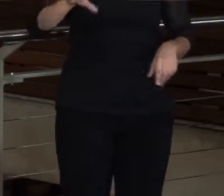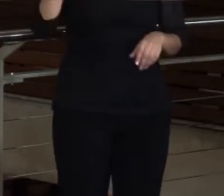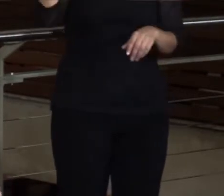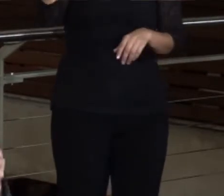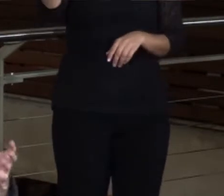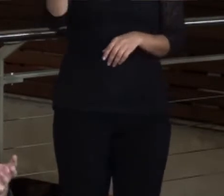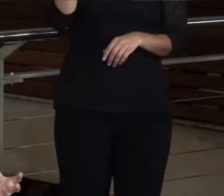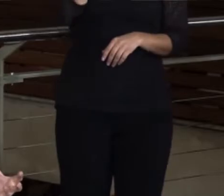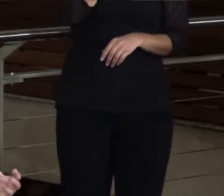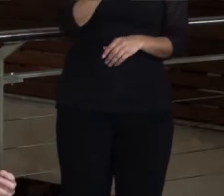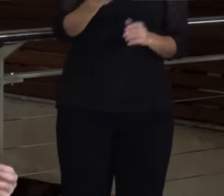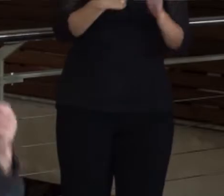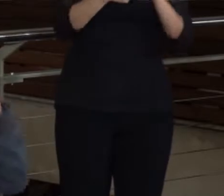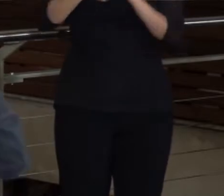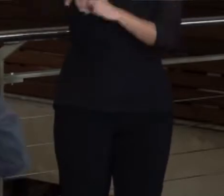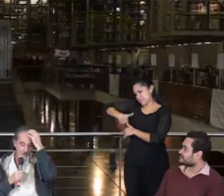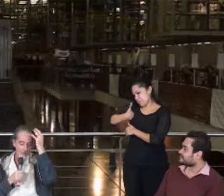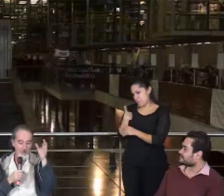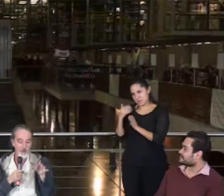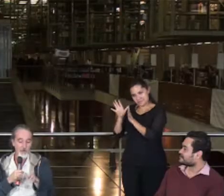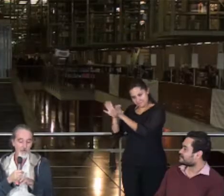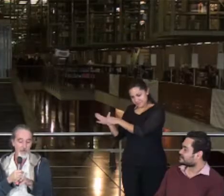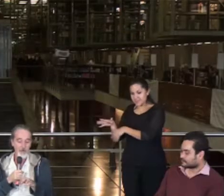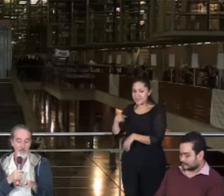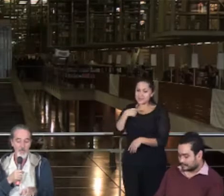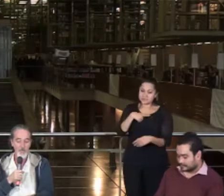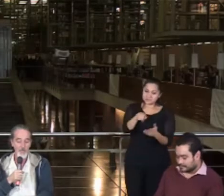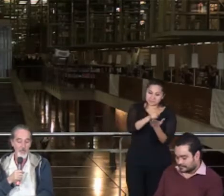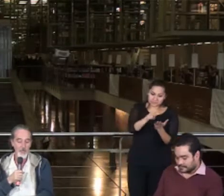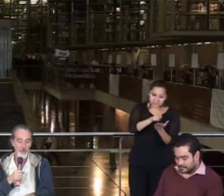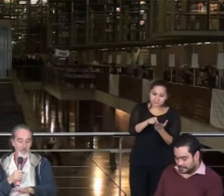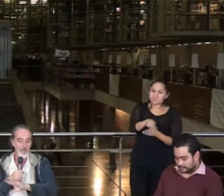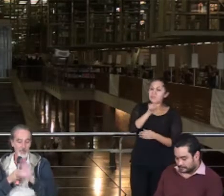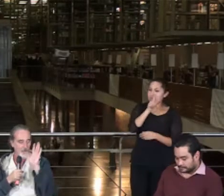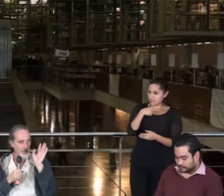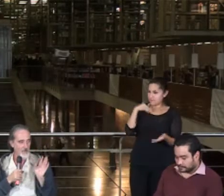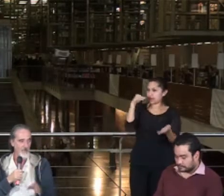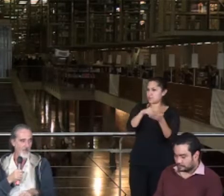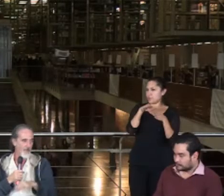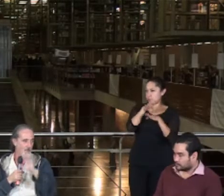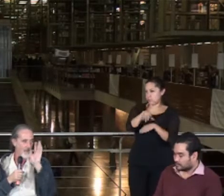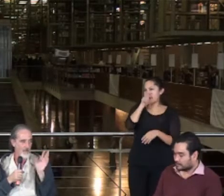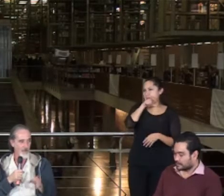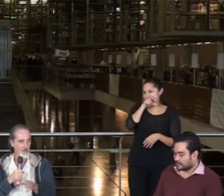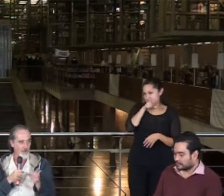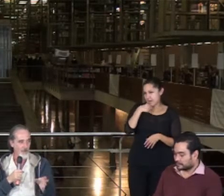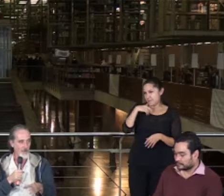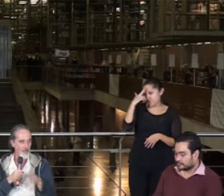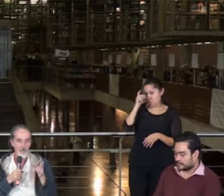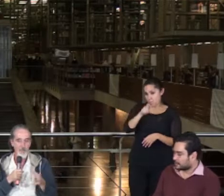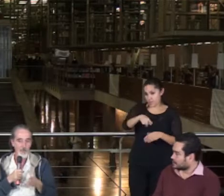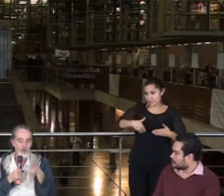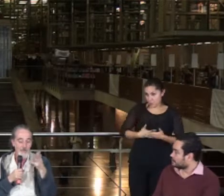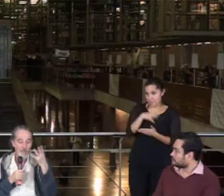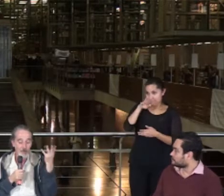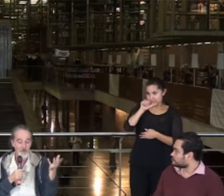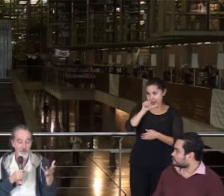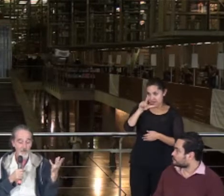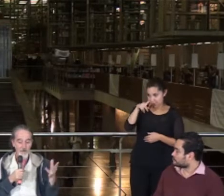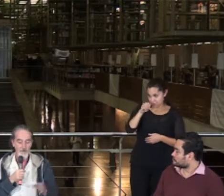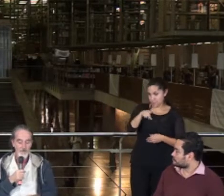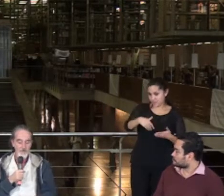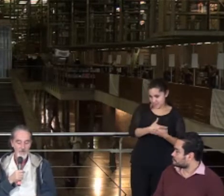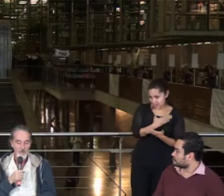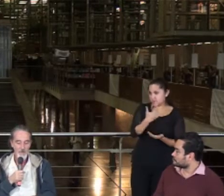cuando aparece un marco yo le escribió un mail a daniel diciendo olvídate de mí por seis meses porque no sé qué va a pasar no